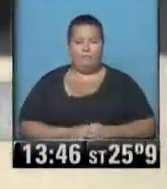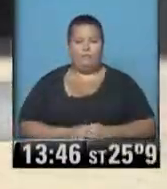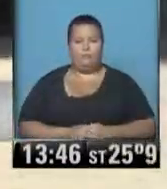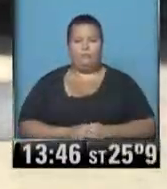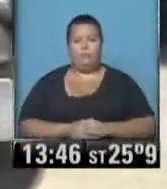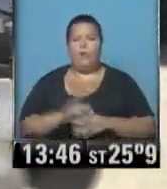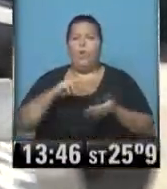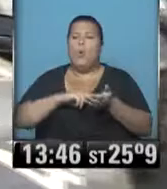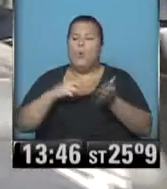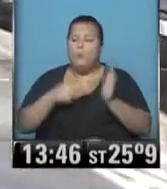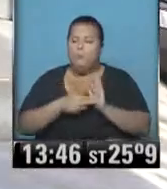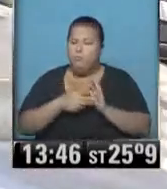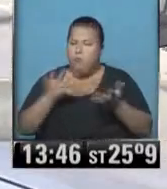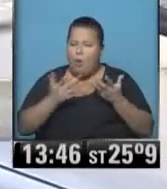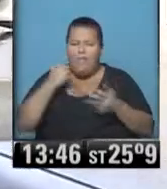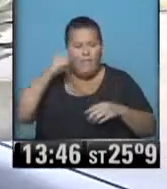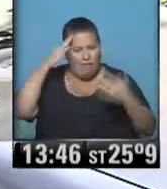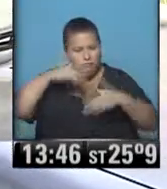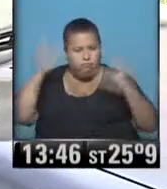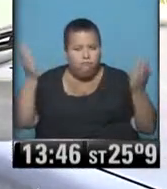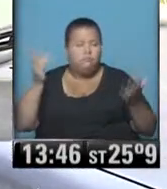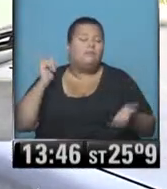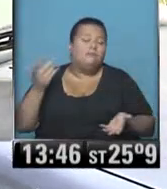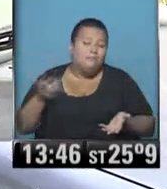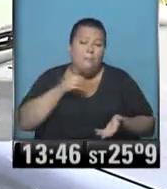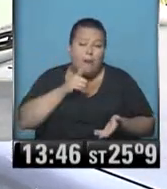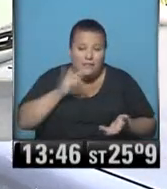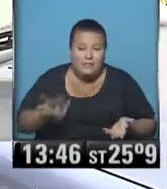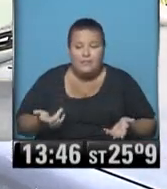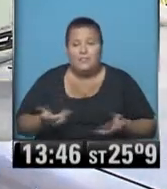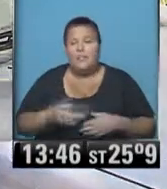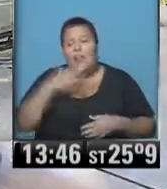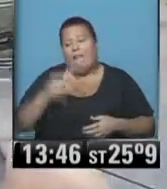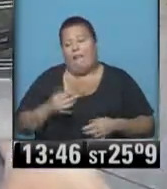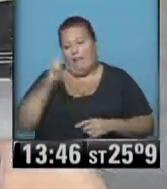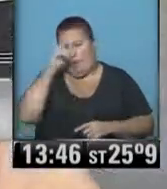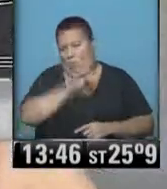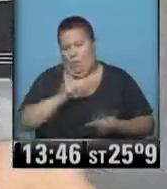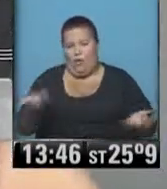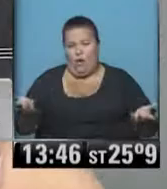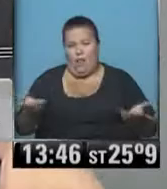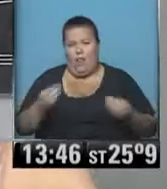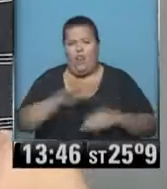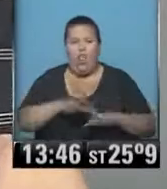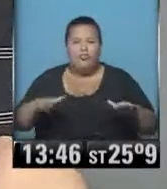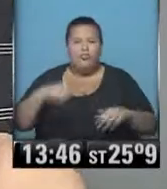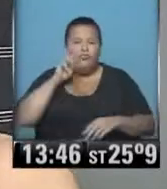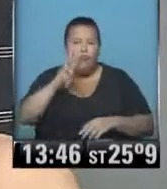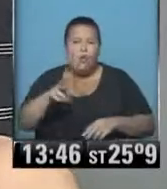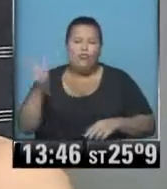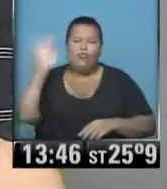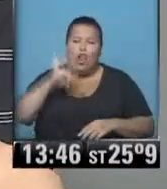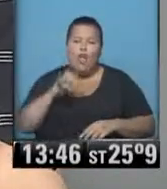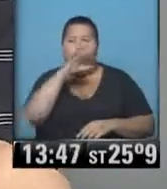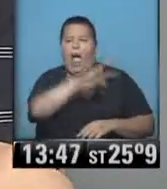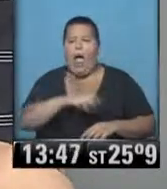un problema, un día de locura? Sí, supuestamente no, realmente no se puede creer, porque a los chicos yo lo veía que todos los días